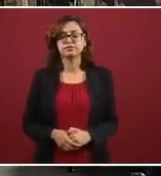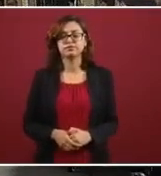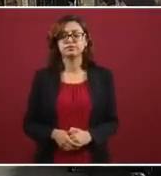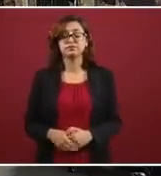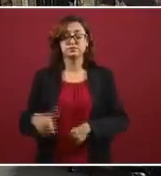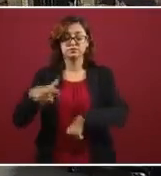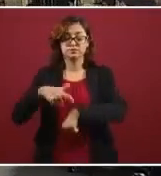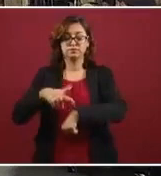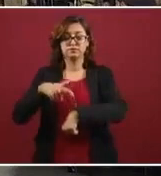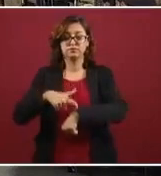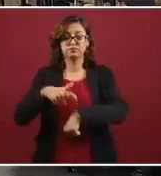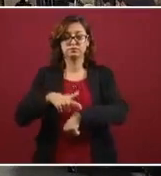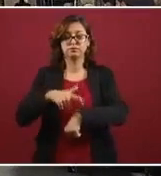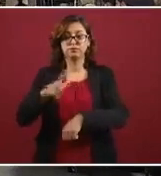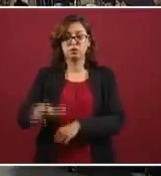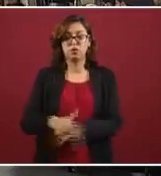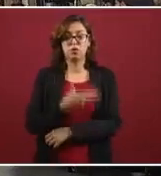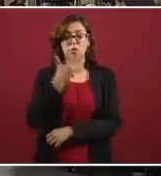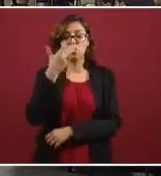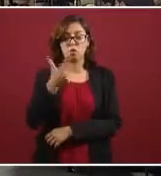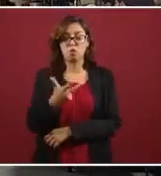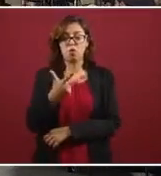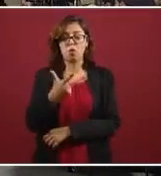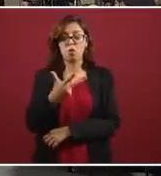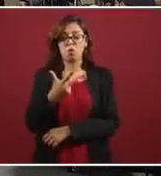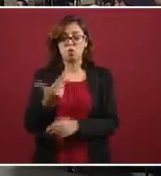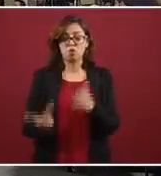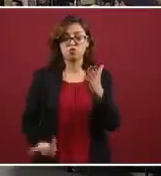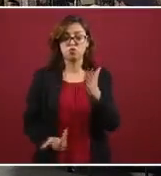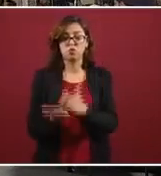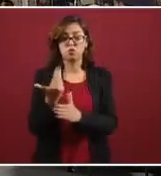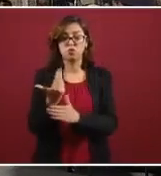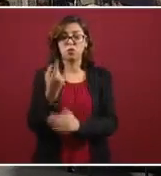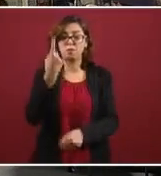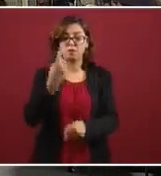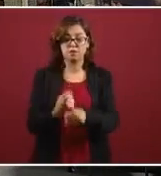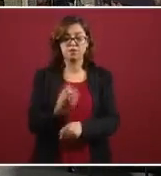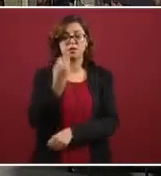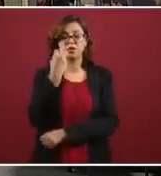Siendo las 8:00 del día